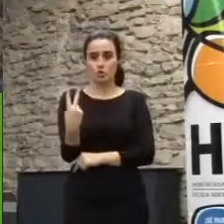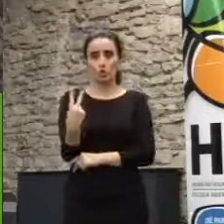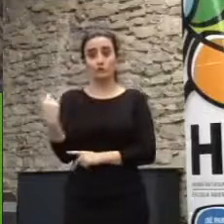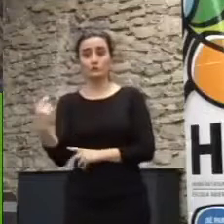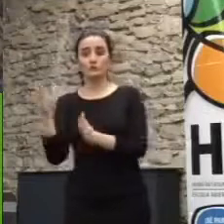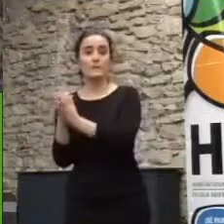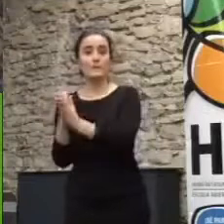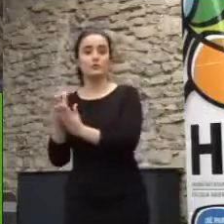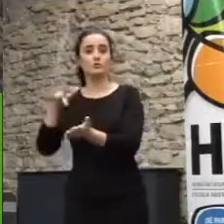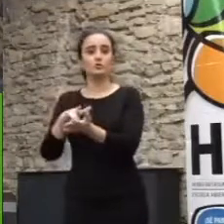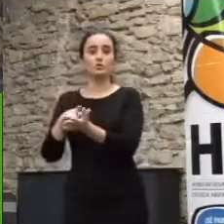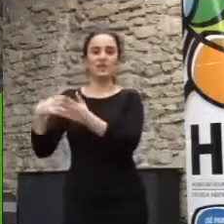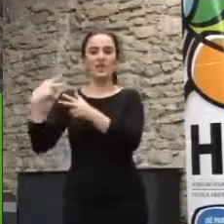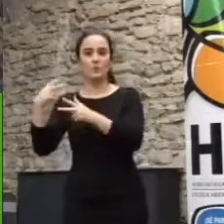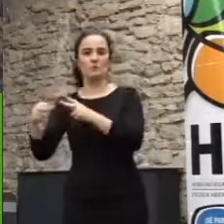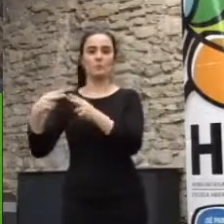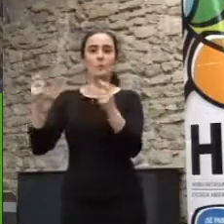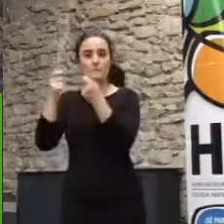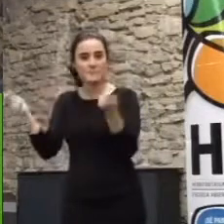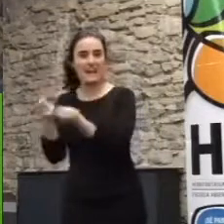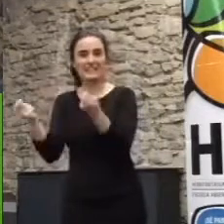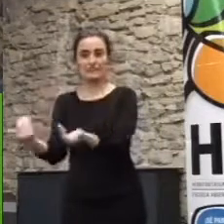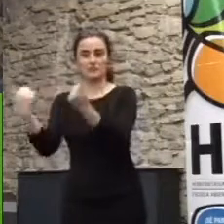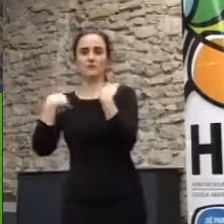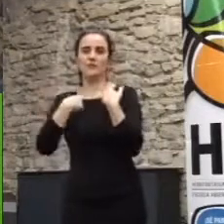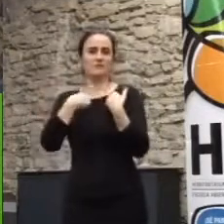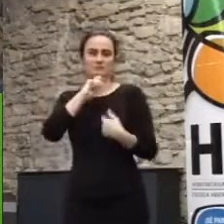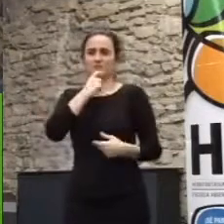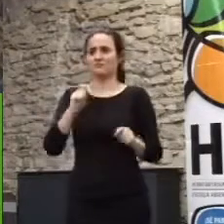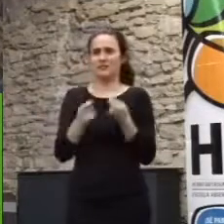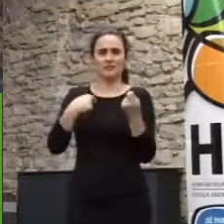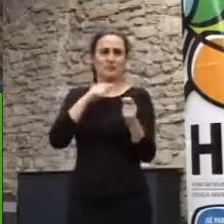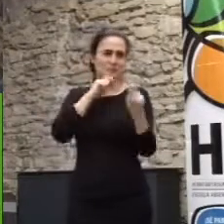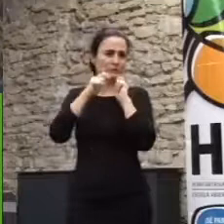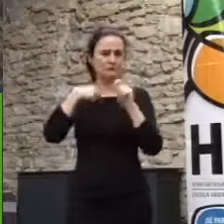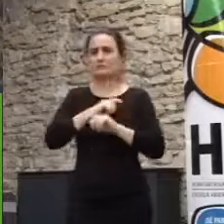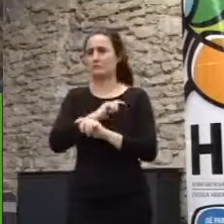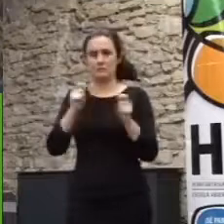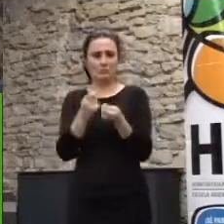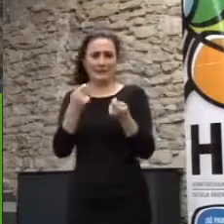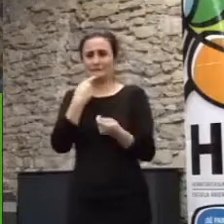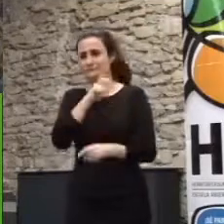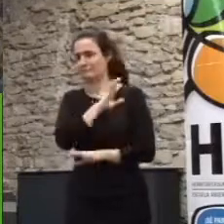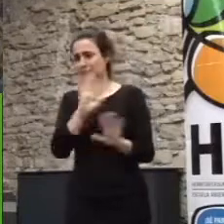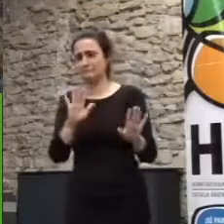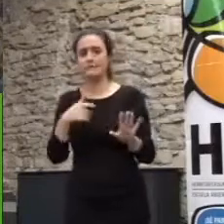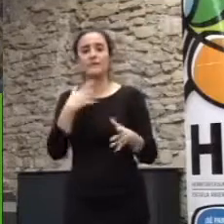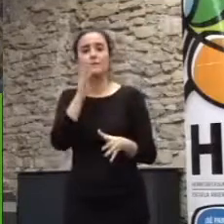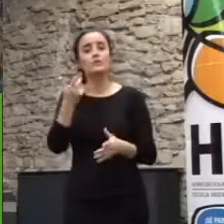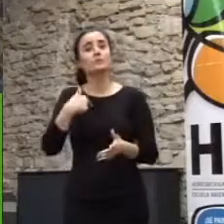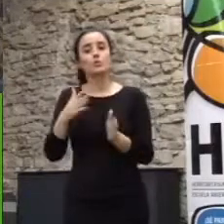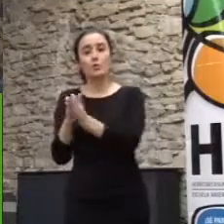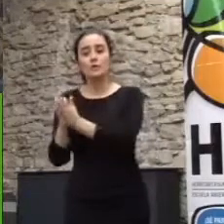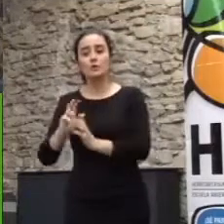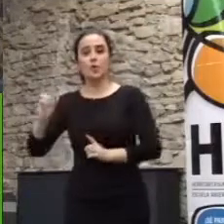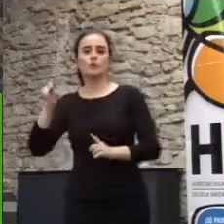de marketing, que yo odio el marketing, lo siento mucho, yo soy periodista y odio el marketing, y luego, bueno, pues estoy yo con otros